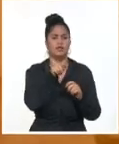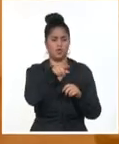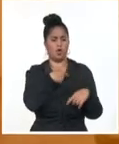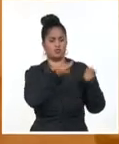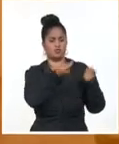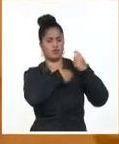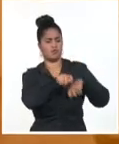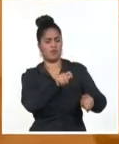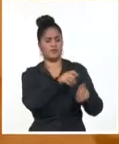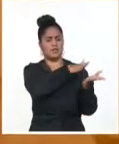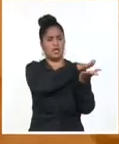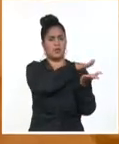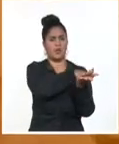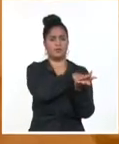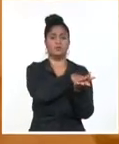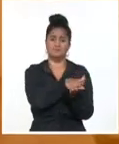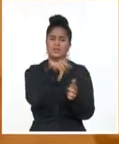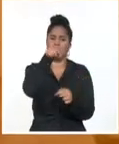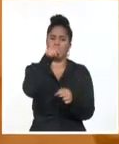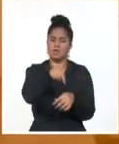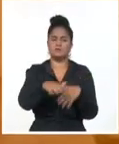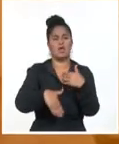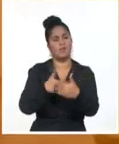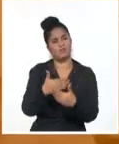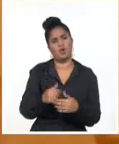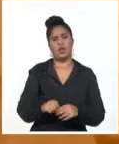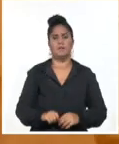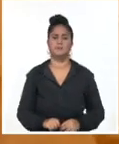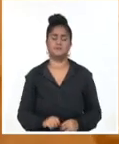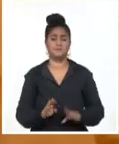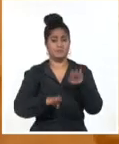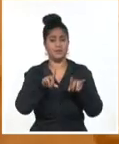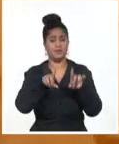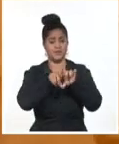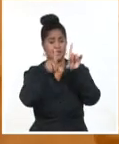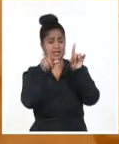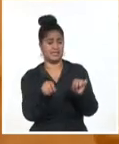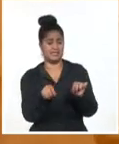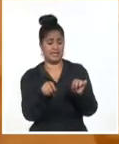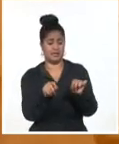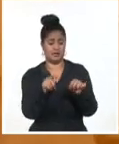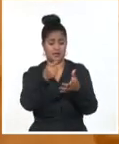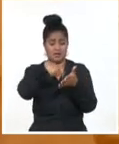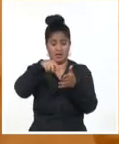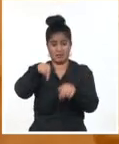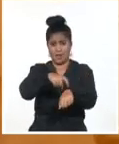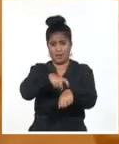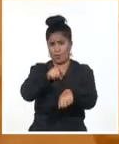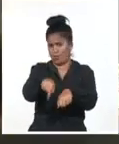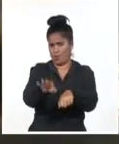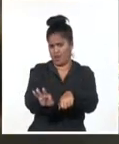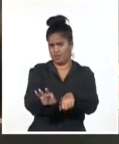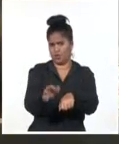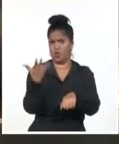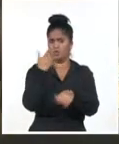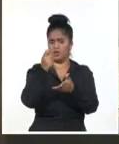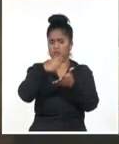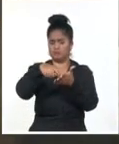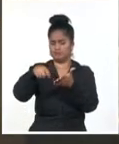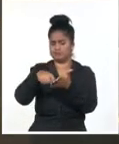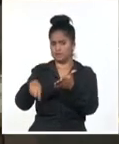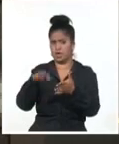ocasiones y hasta saltan a la vista recetas vacías que son llenadas en el mismo mostrador.